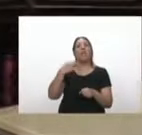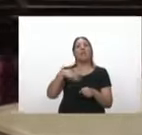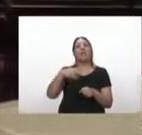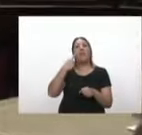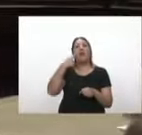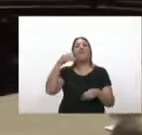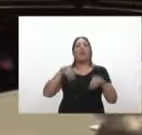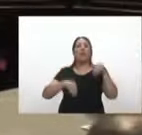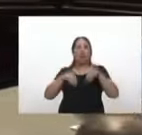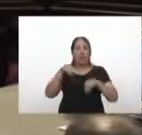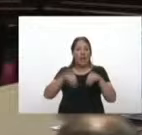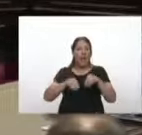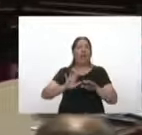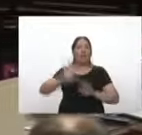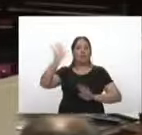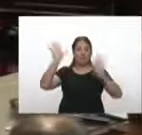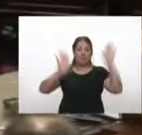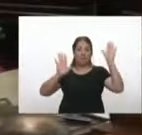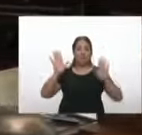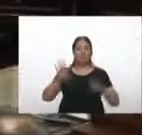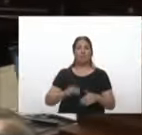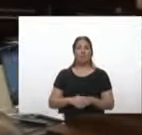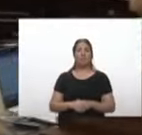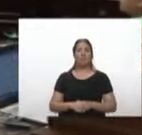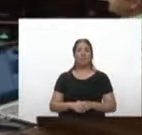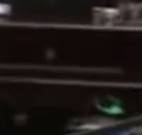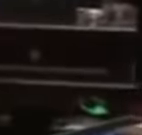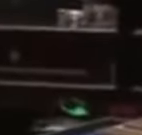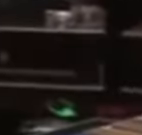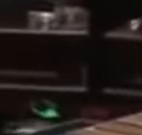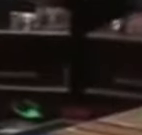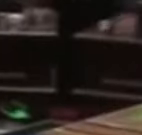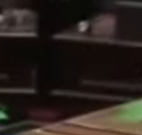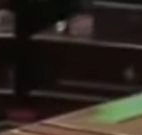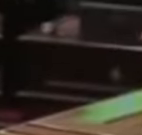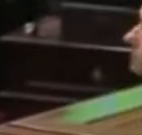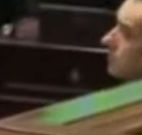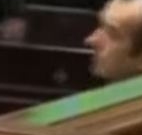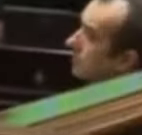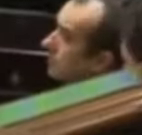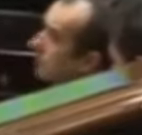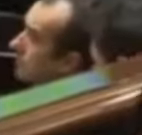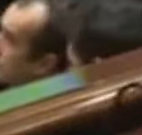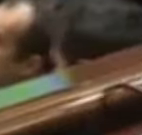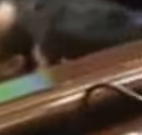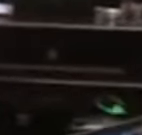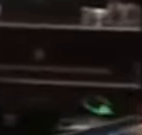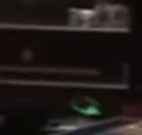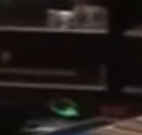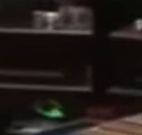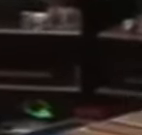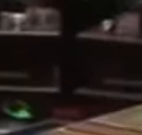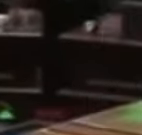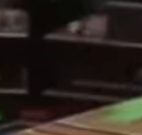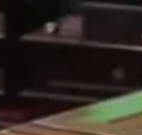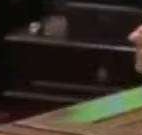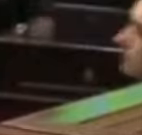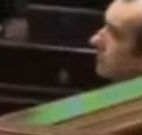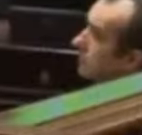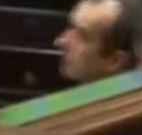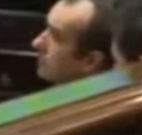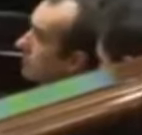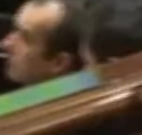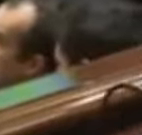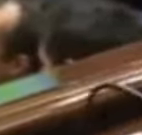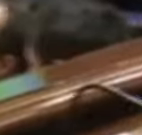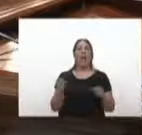yo creo que incluso ese argumento es entendible, pero ¿sabes qué? Con los micrófonos abiertos. Claro, háganlo exactamente. Es decir, nosotros creemos